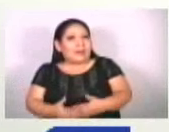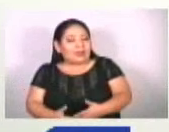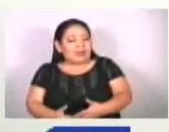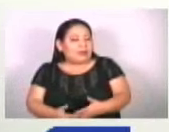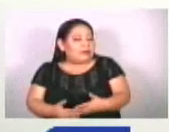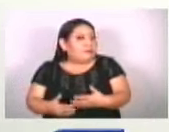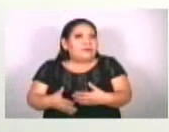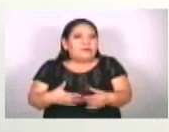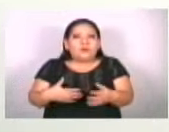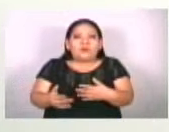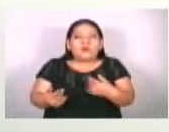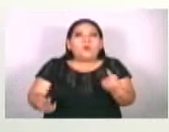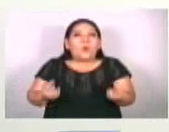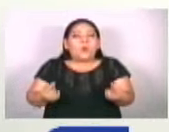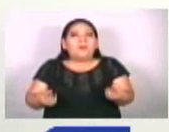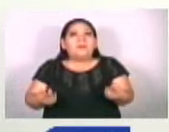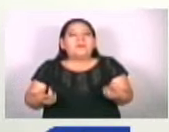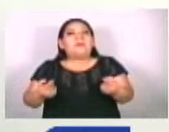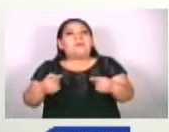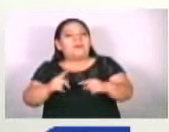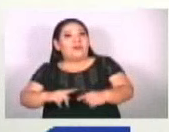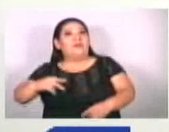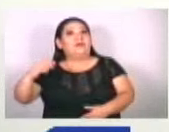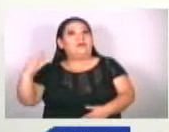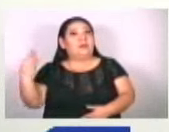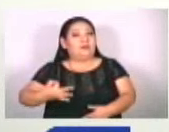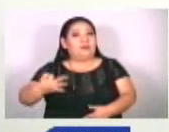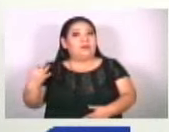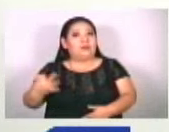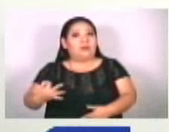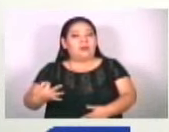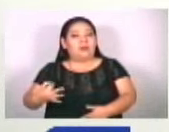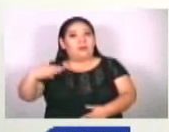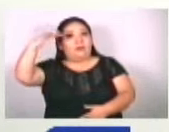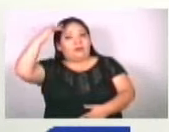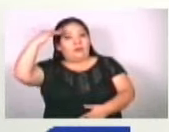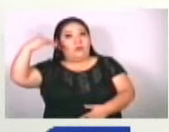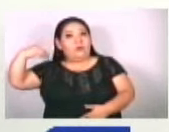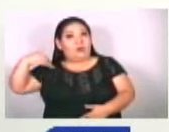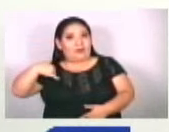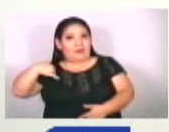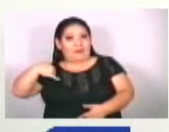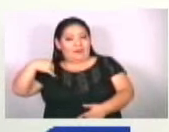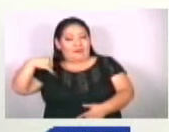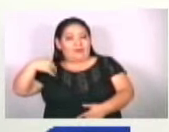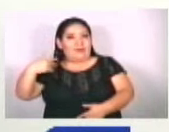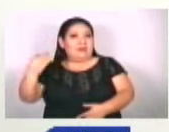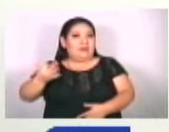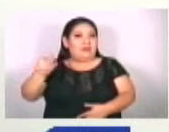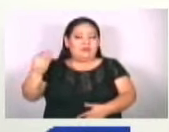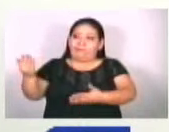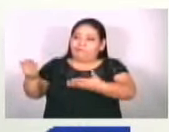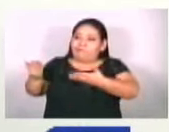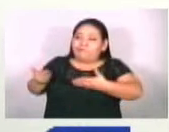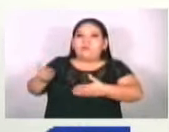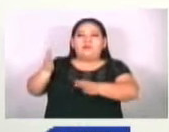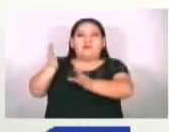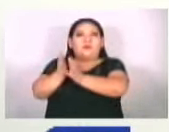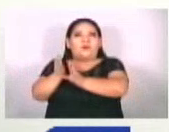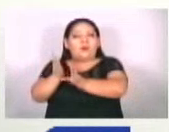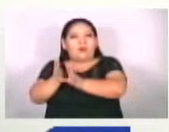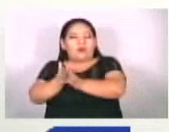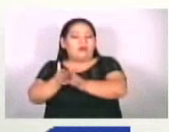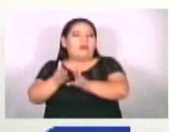haya sucedido, pues sí requiere que la mujer busque atención psicológica, en algunos